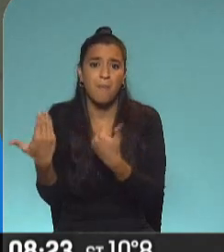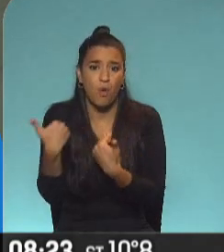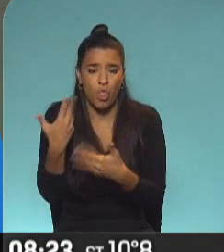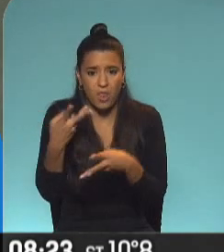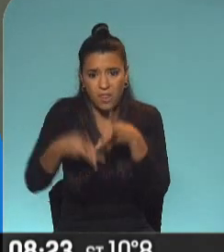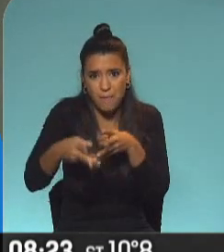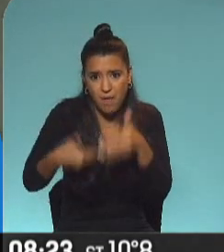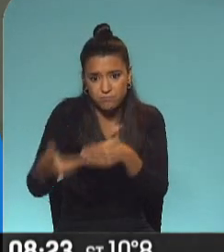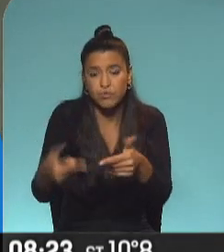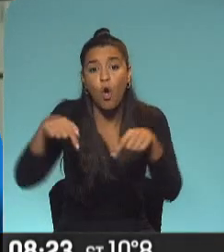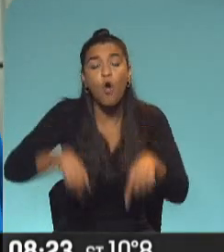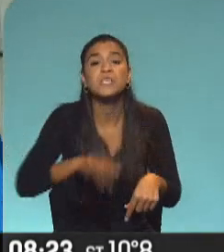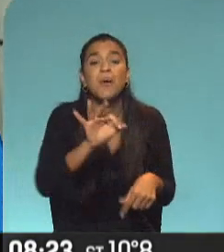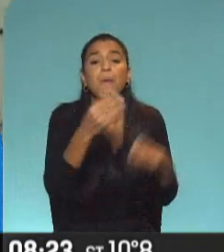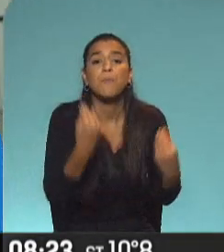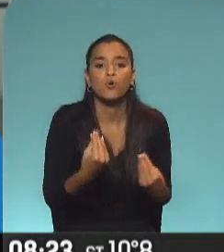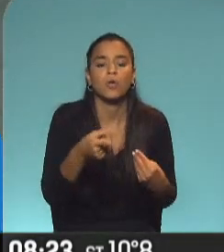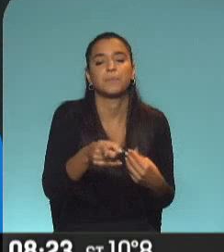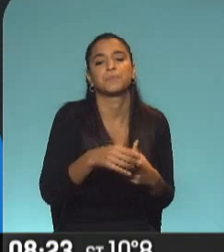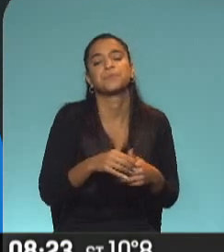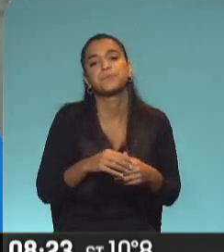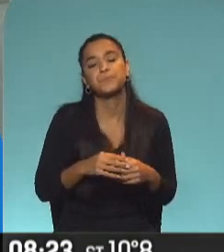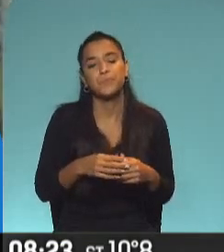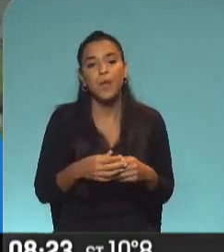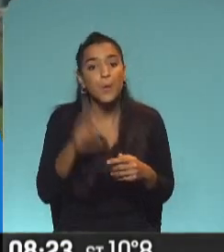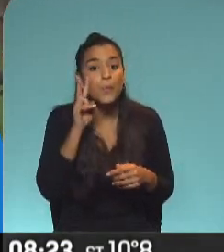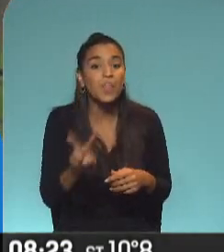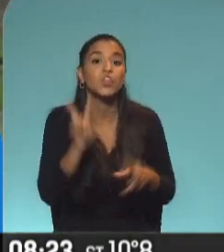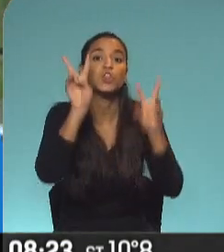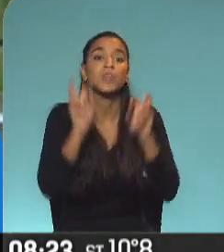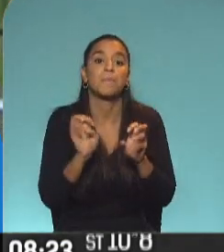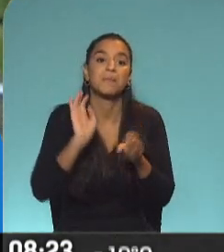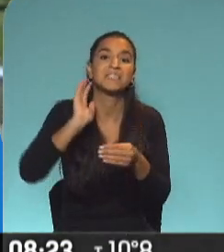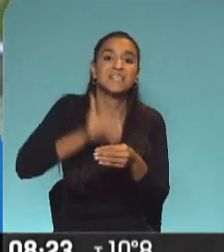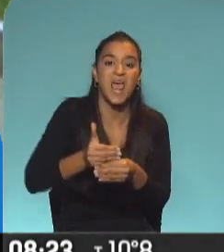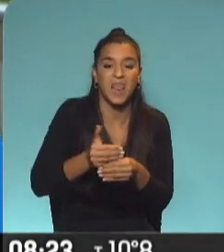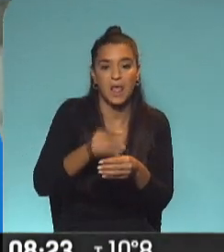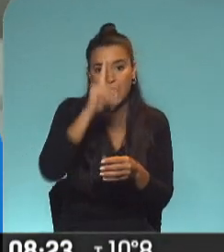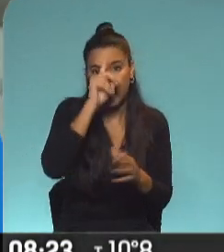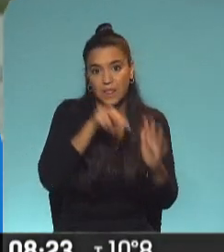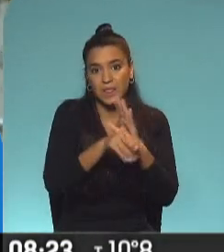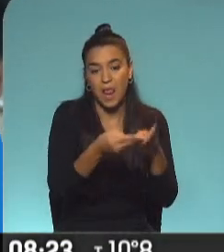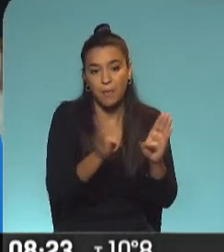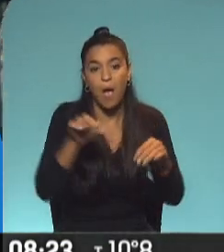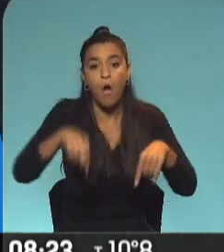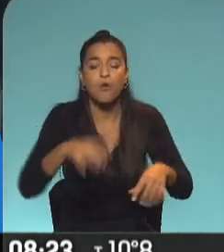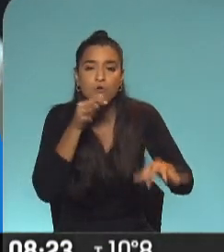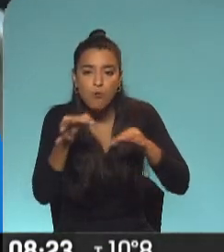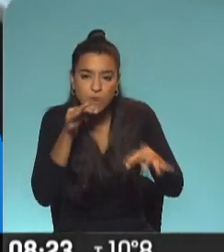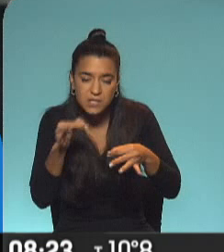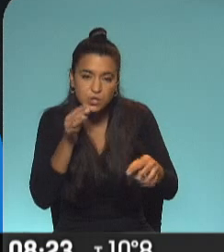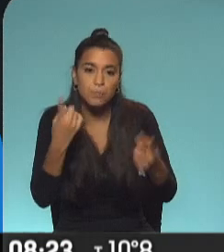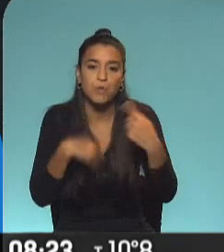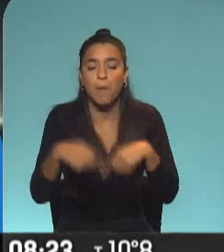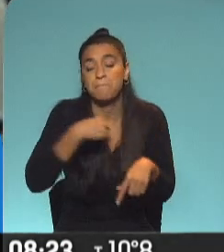hoy nos enteramos de que están reviendo el tema del cierre de la terapia que están en conversaciones pero me